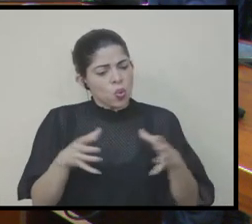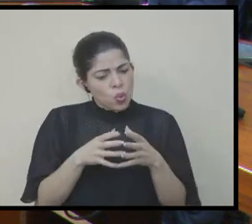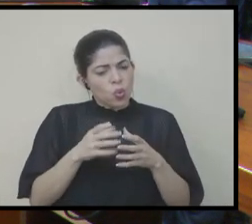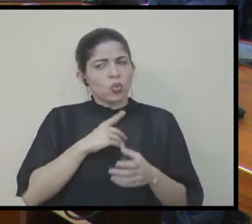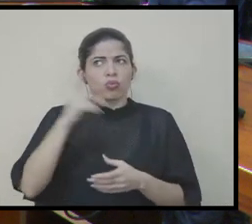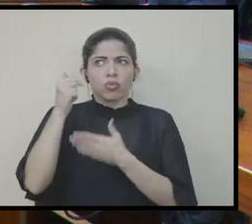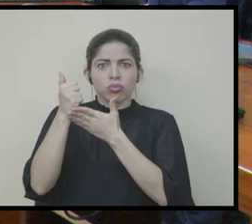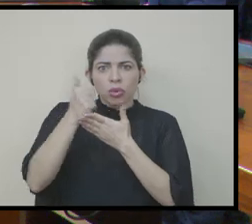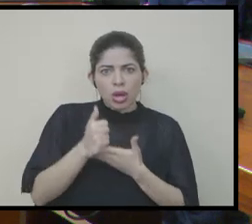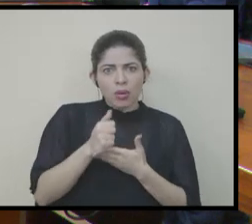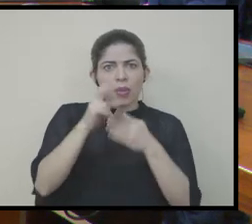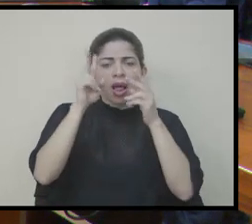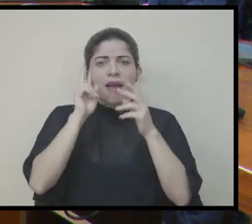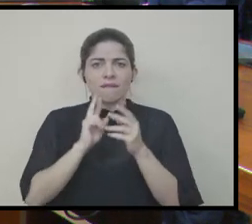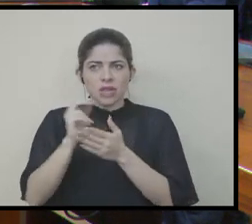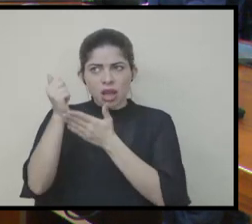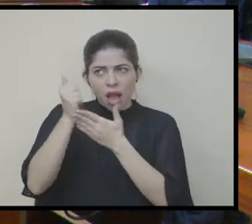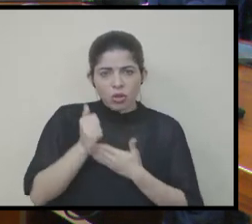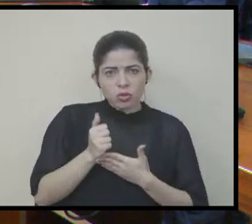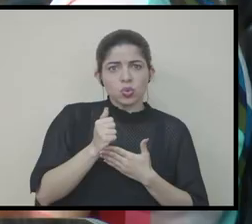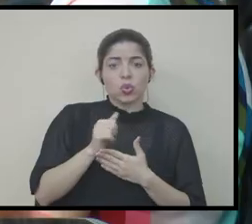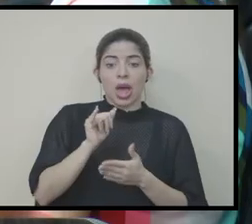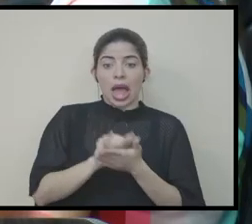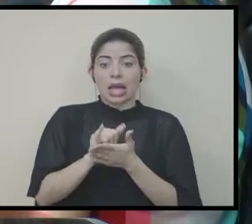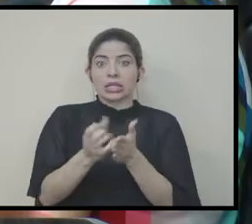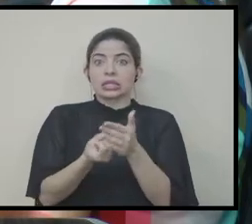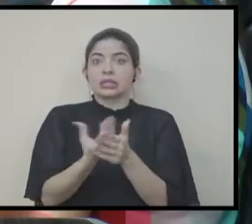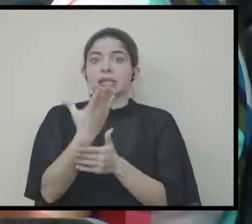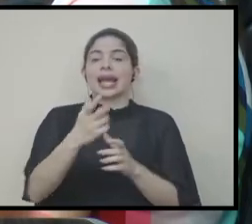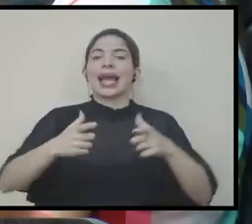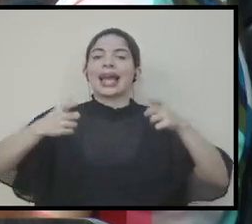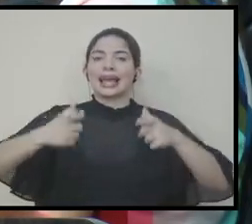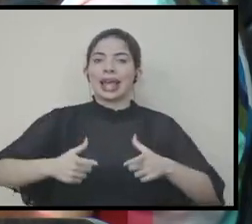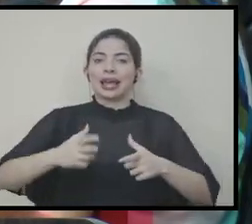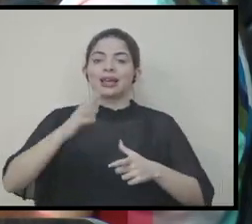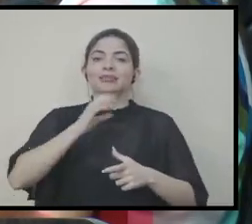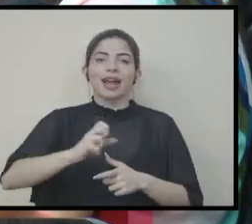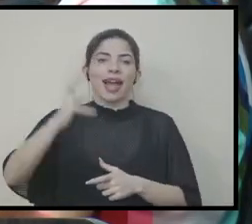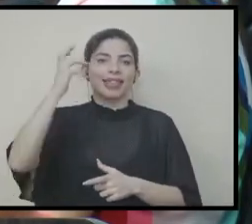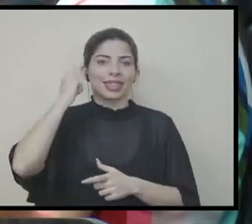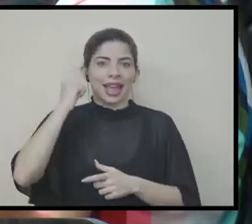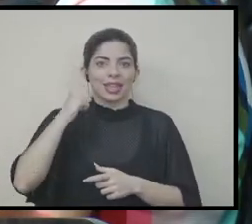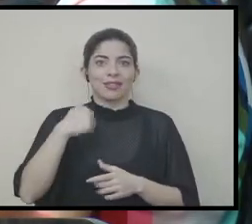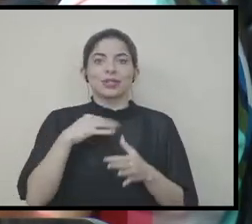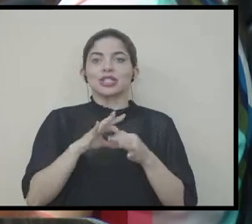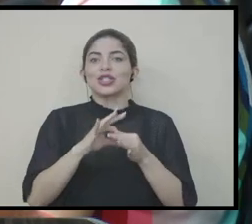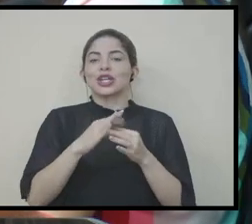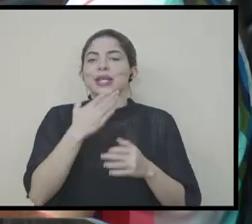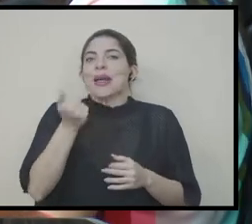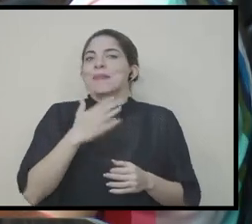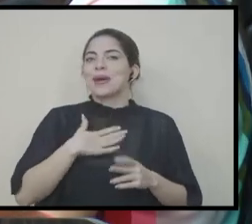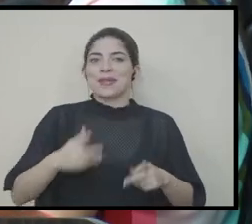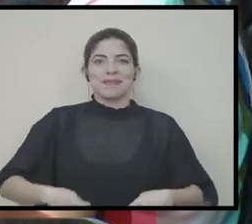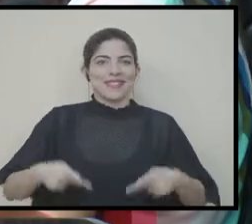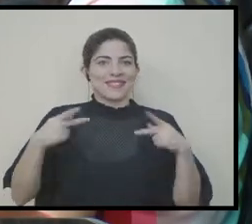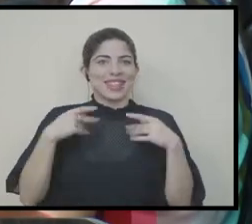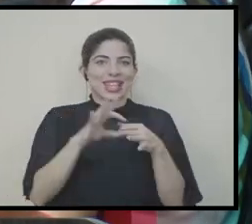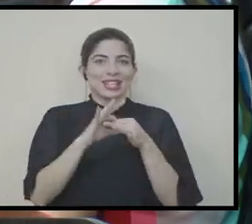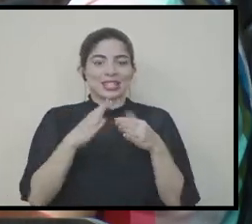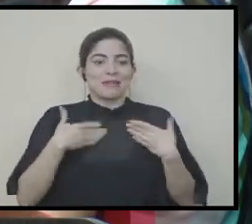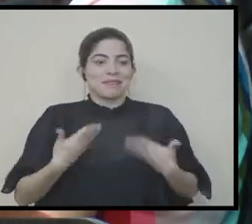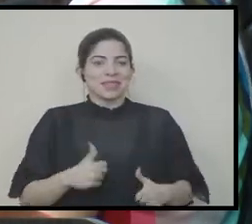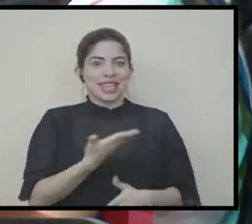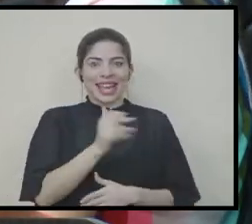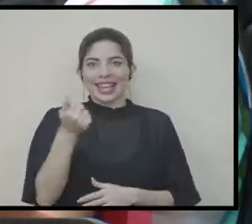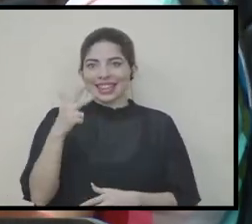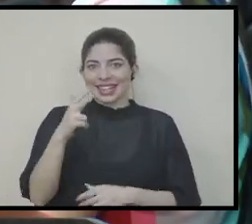con la ayuda de Dios, de la Virgen. Y bueno, así nace Queques de Antaño, que tengo la mejor socia de mi vida. Una hija de